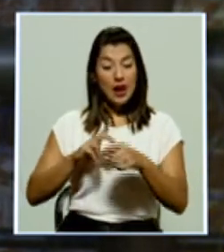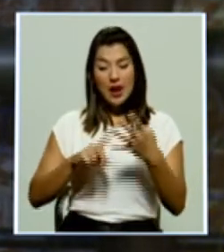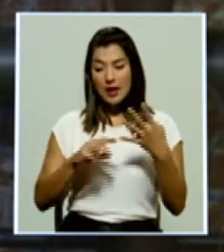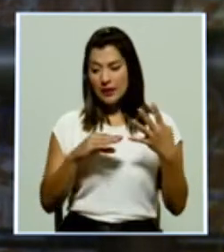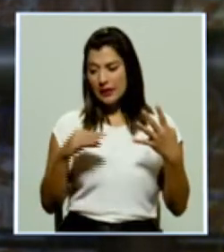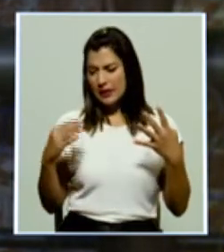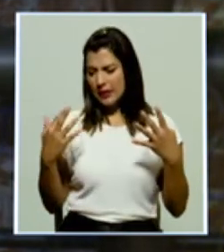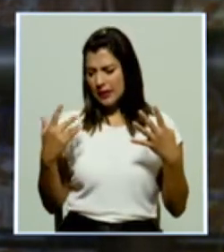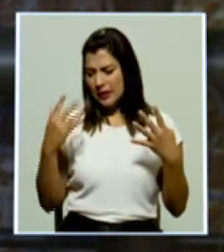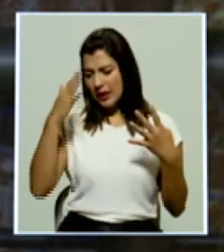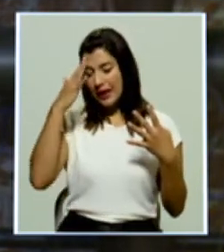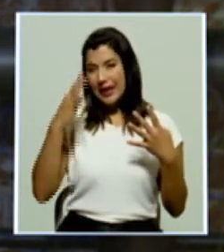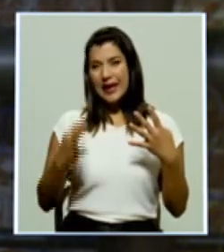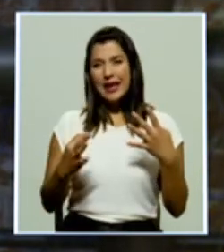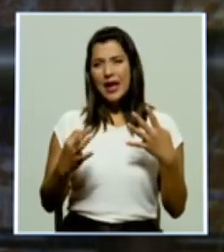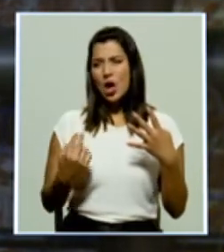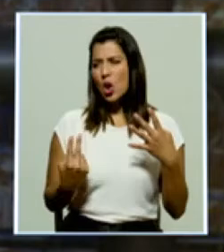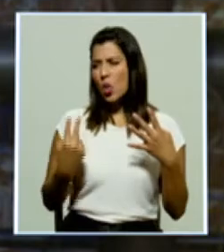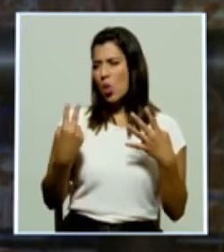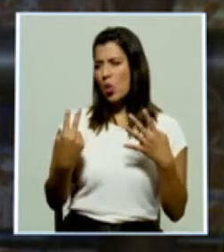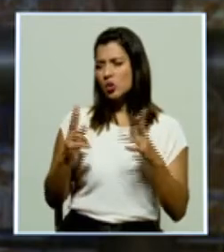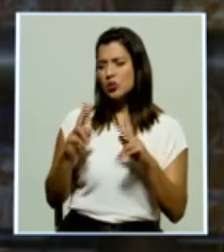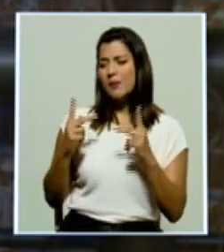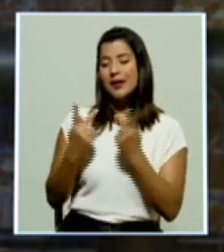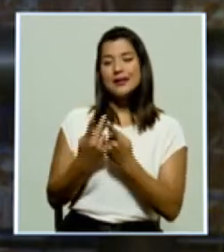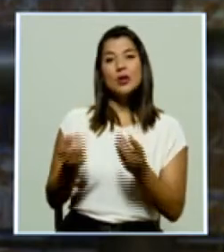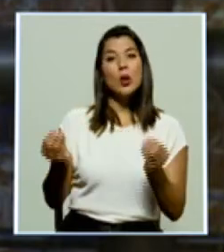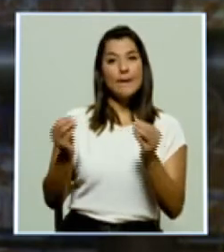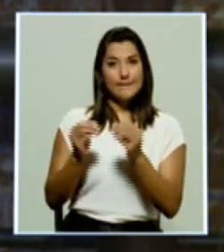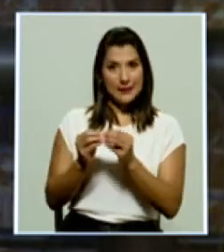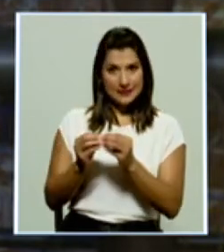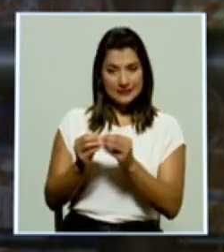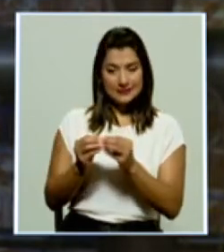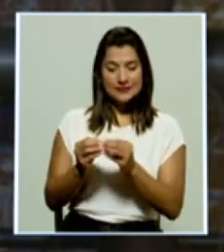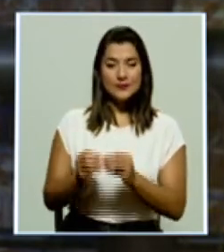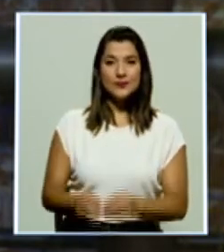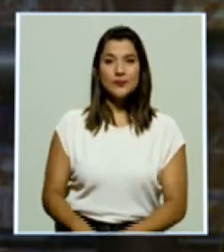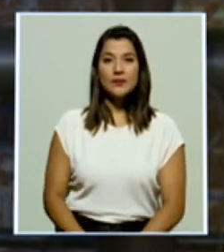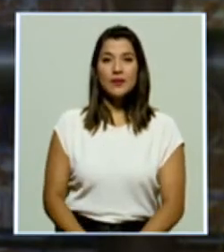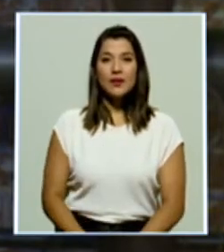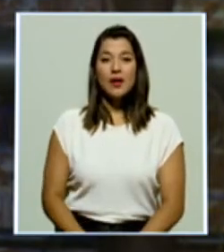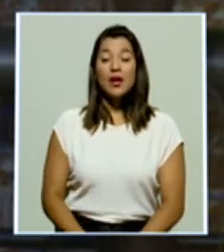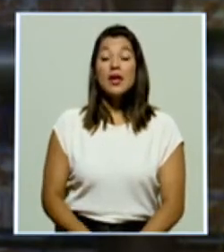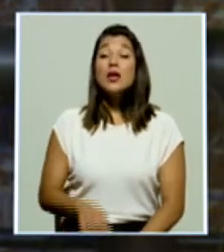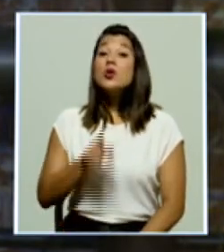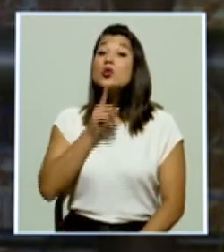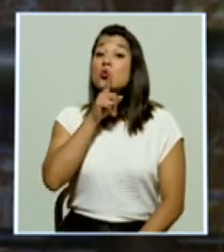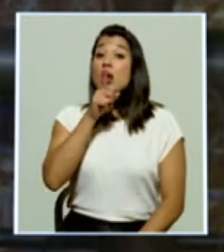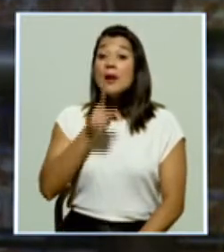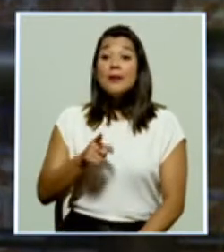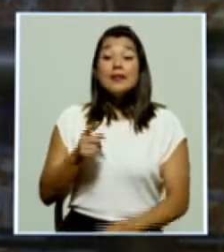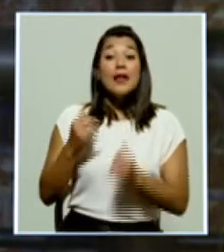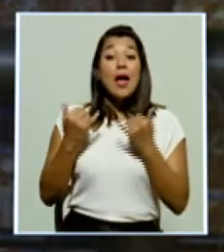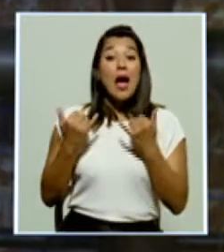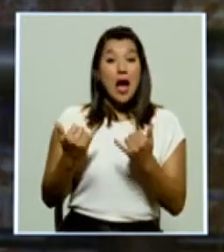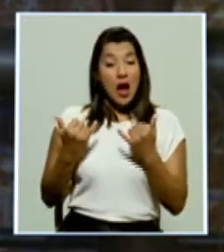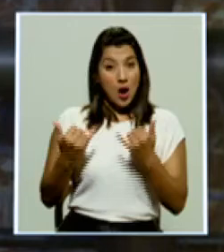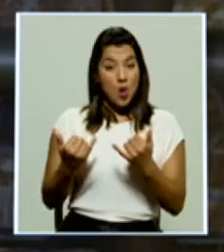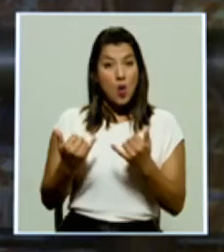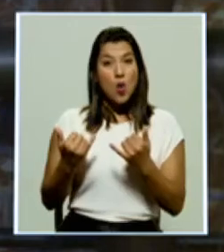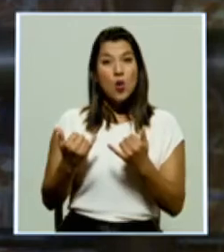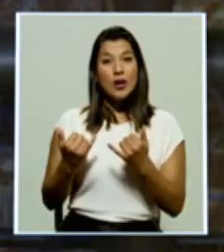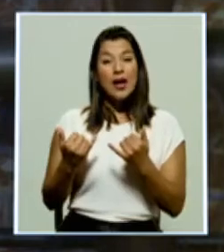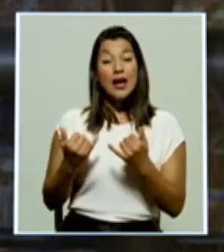y creo que un par de fracciones más. Es cierto que ahora la presión